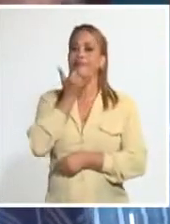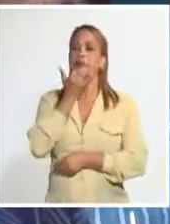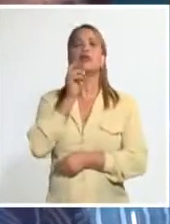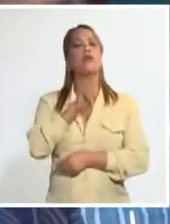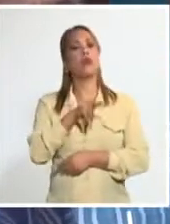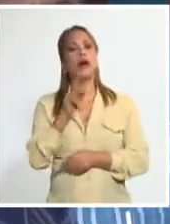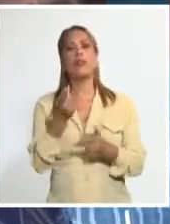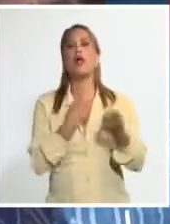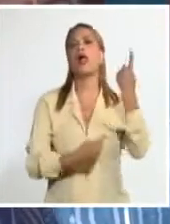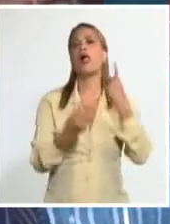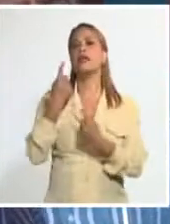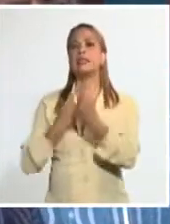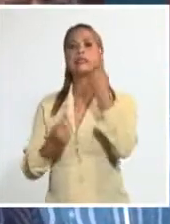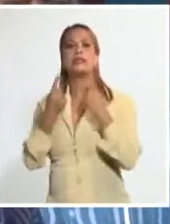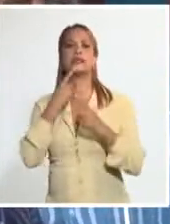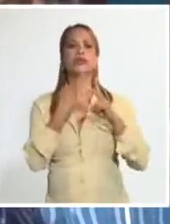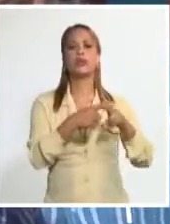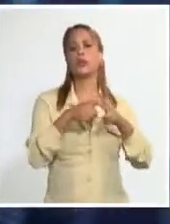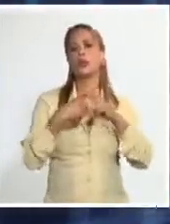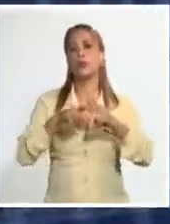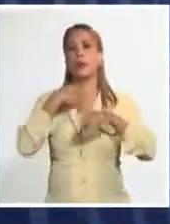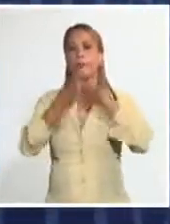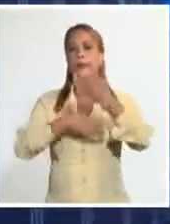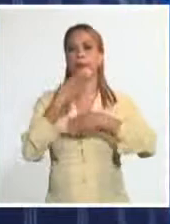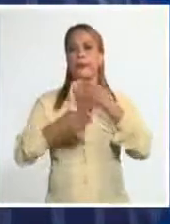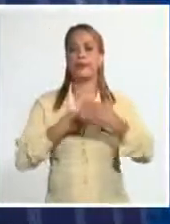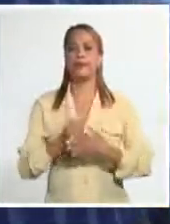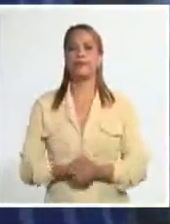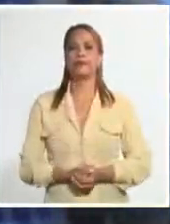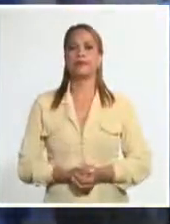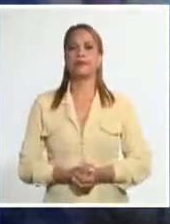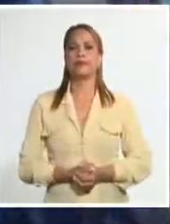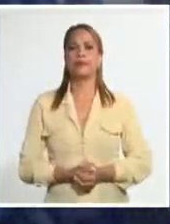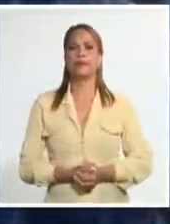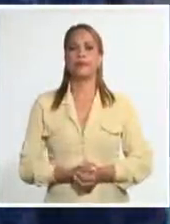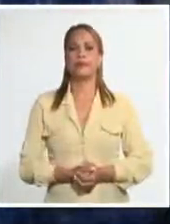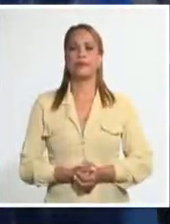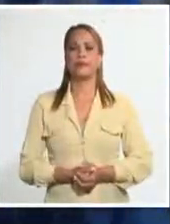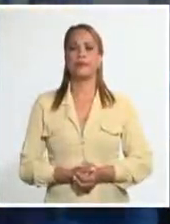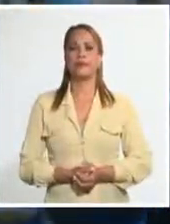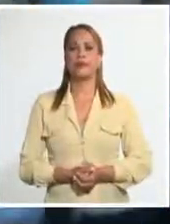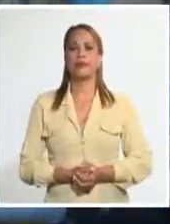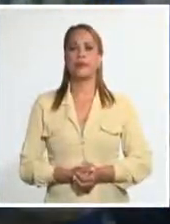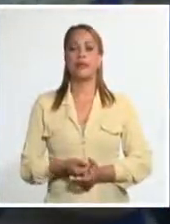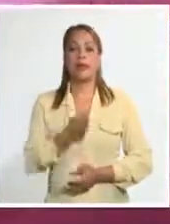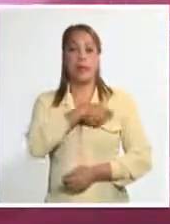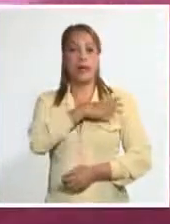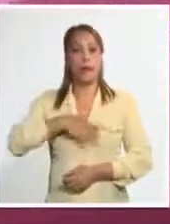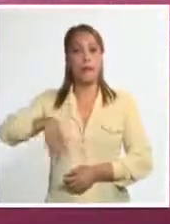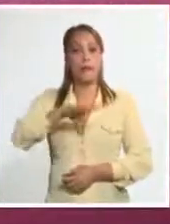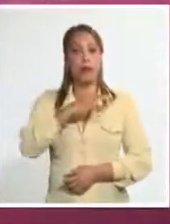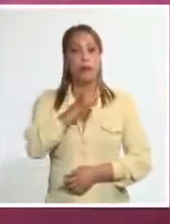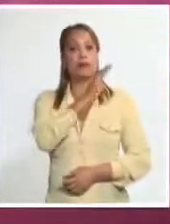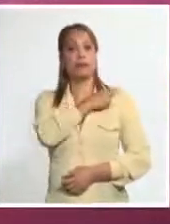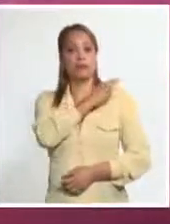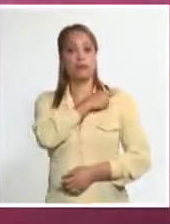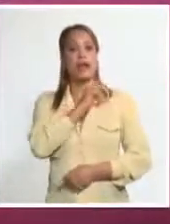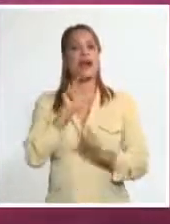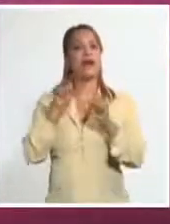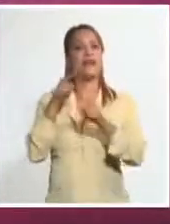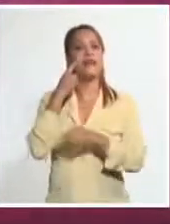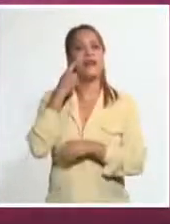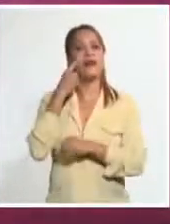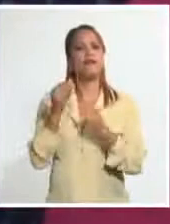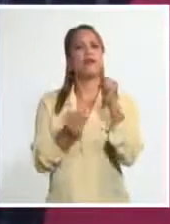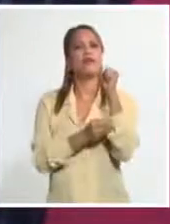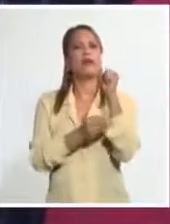buscando alternativas en resolver sus problemas. En esa unidad del pueblo y sus dirigentes radica la principal fortaleza